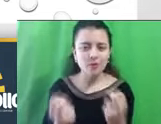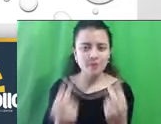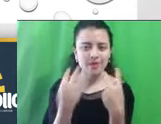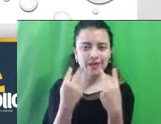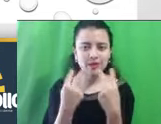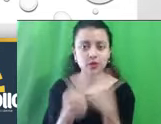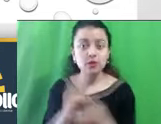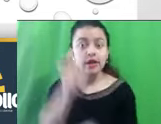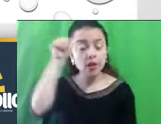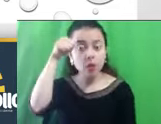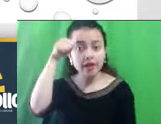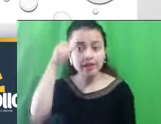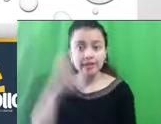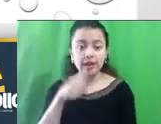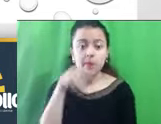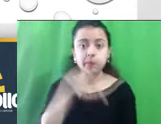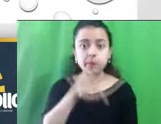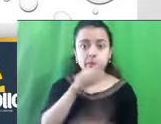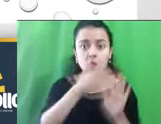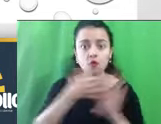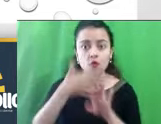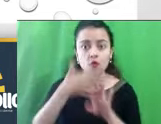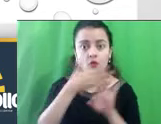e inquietudes. Continuamos.